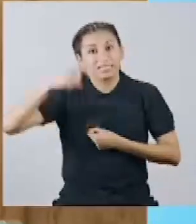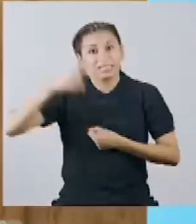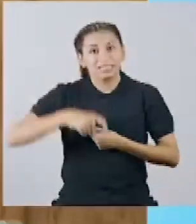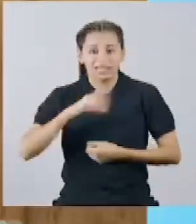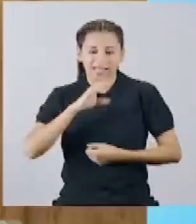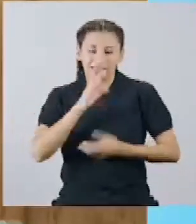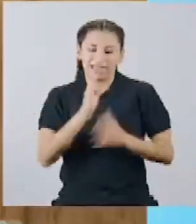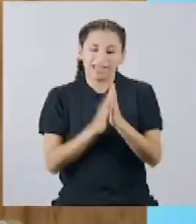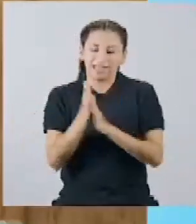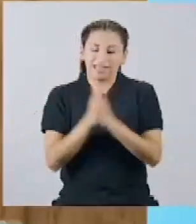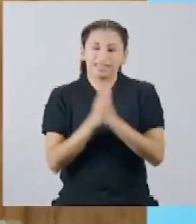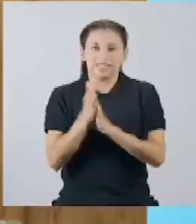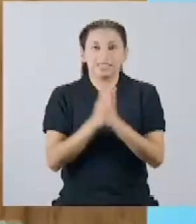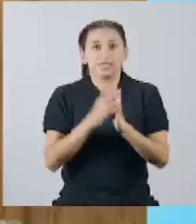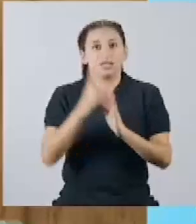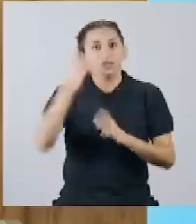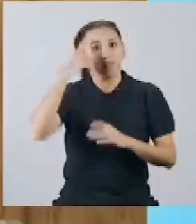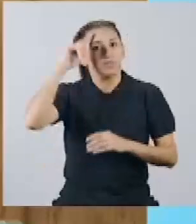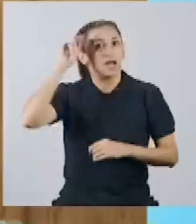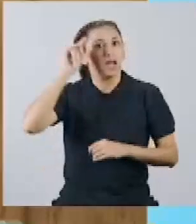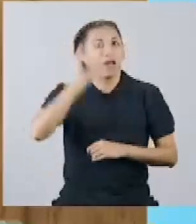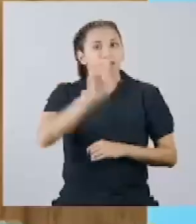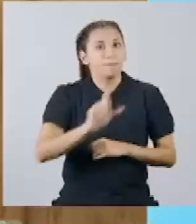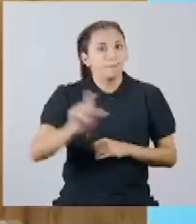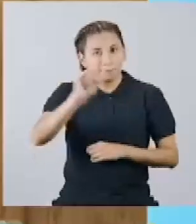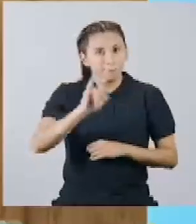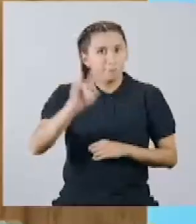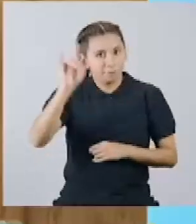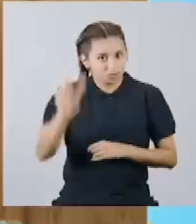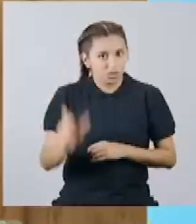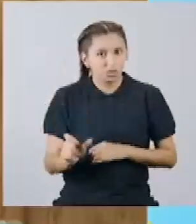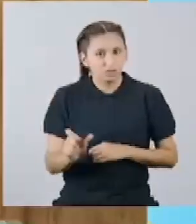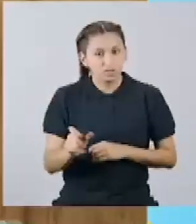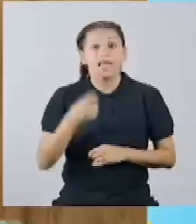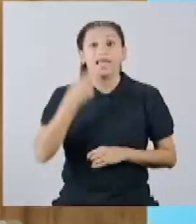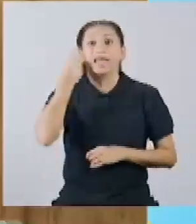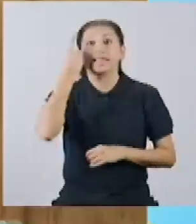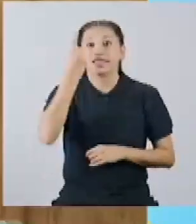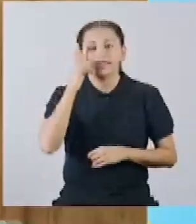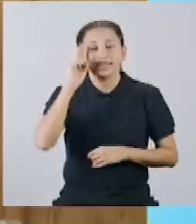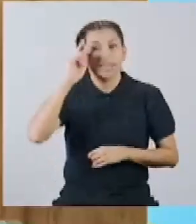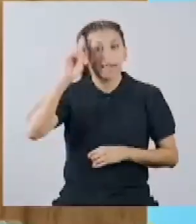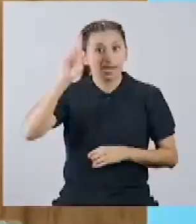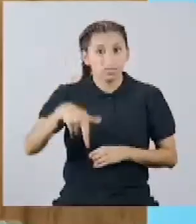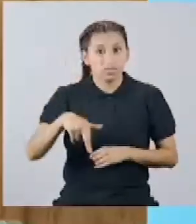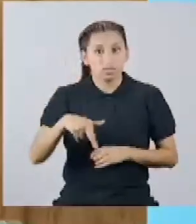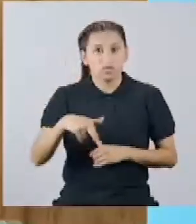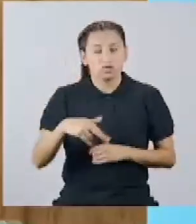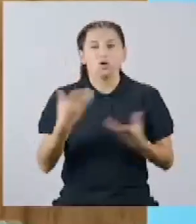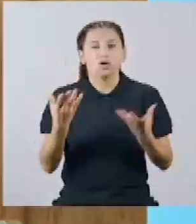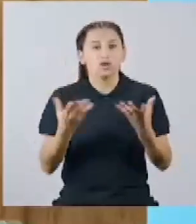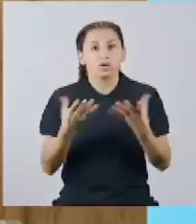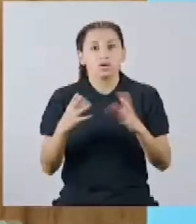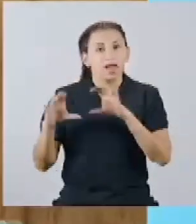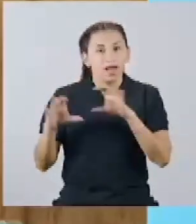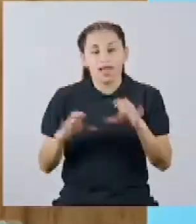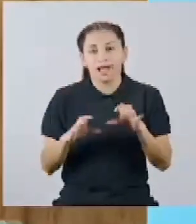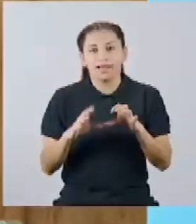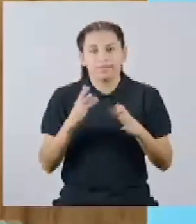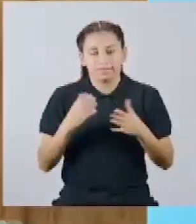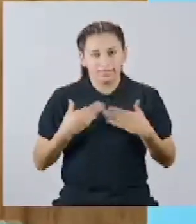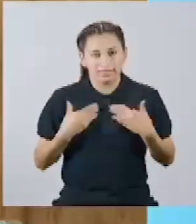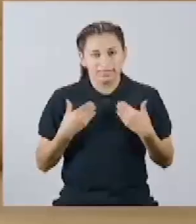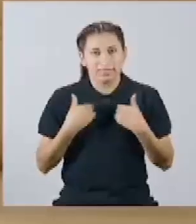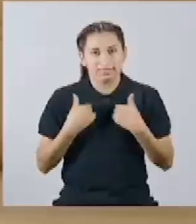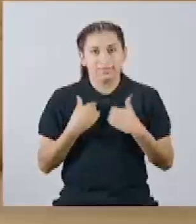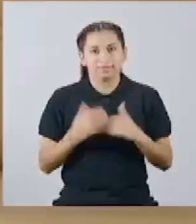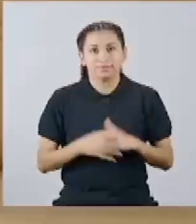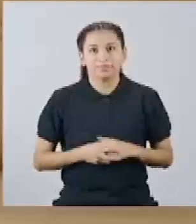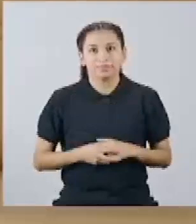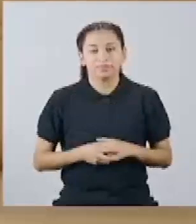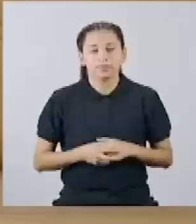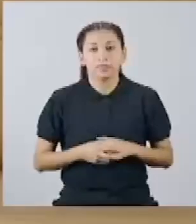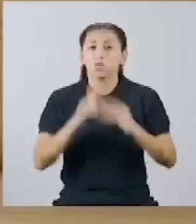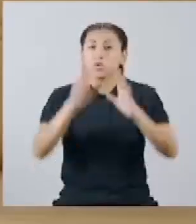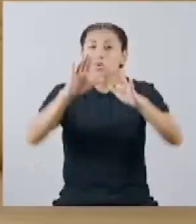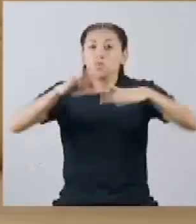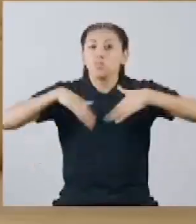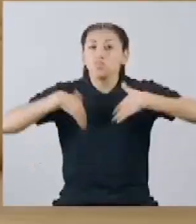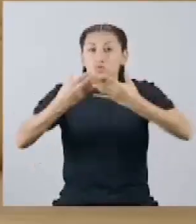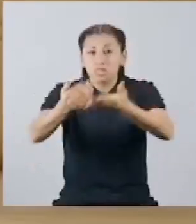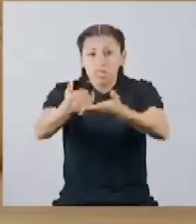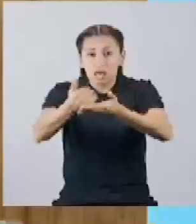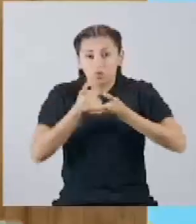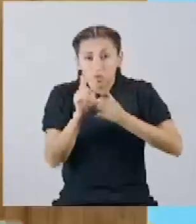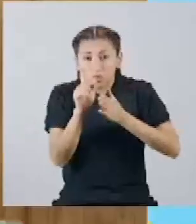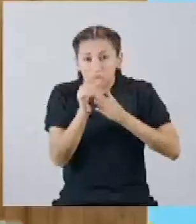deseos relevantes para el usuario. Entender las razones que los llevan a tenerlos. ¿Y nos puede dar una